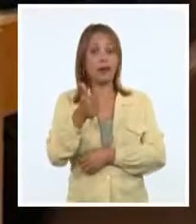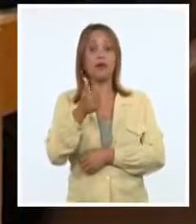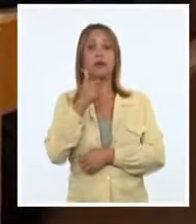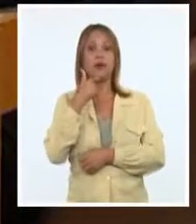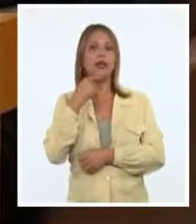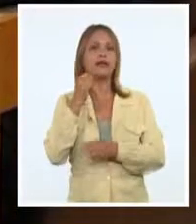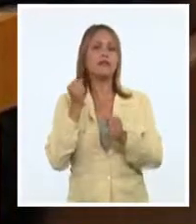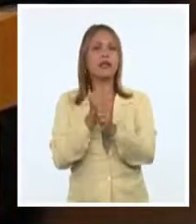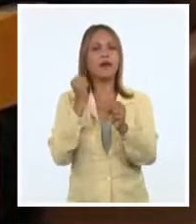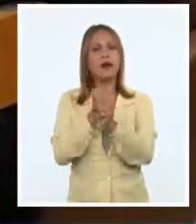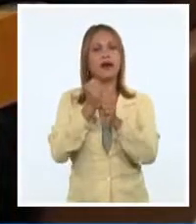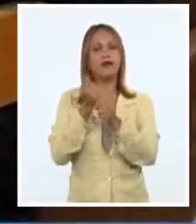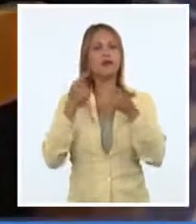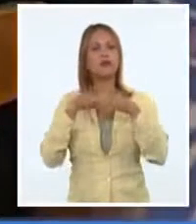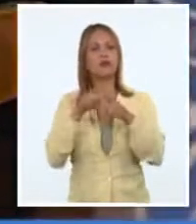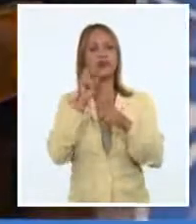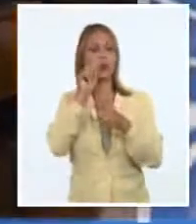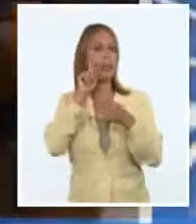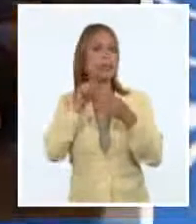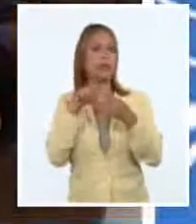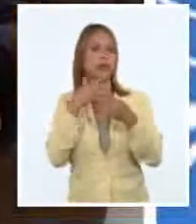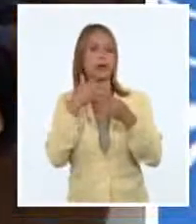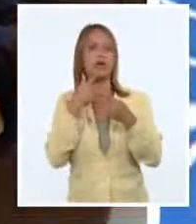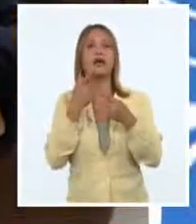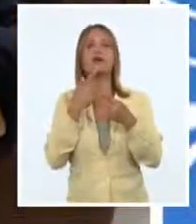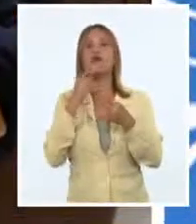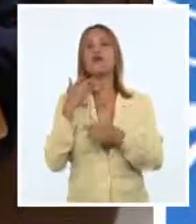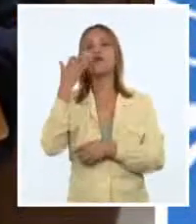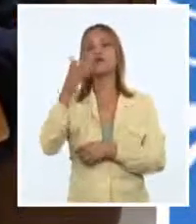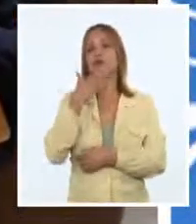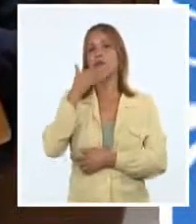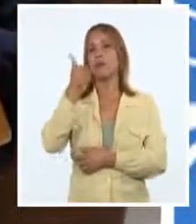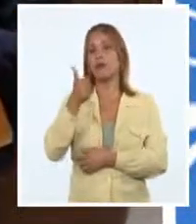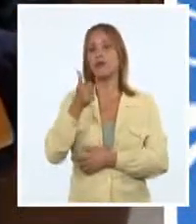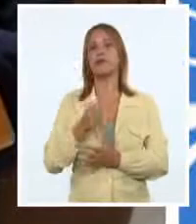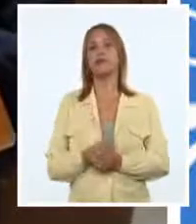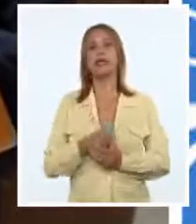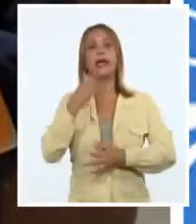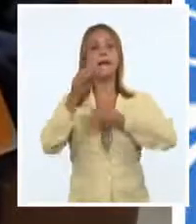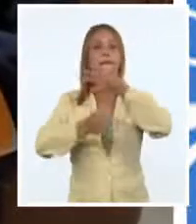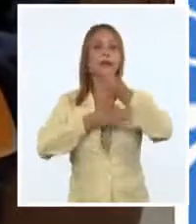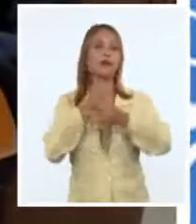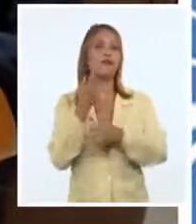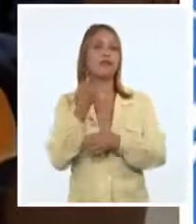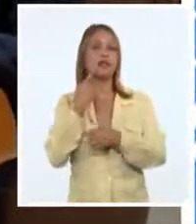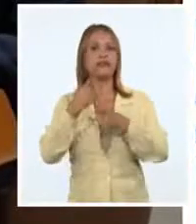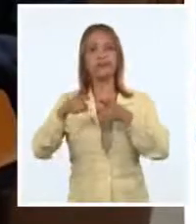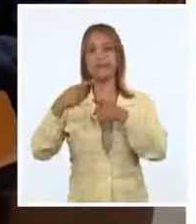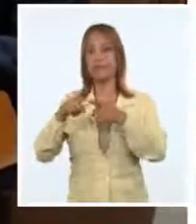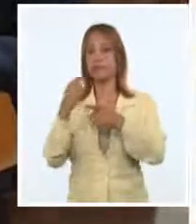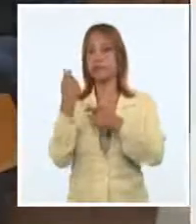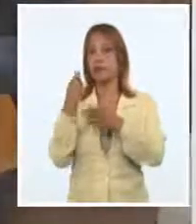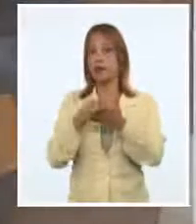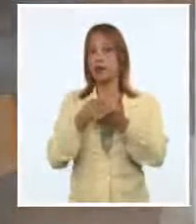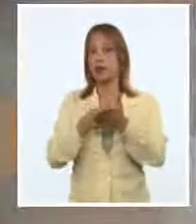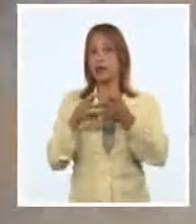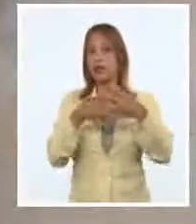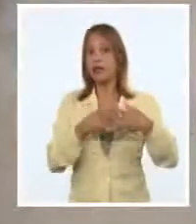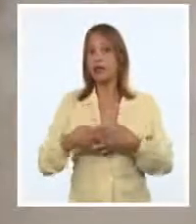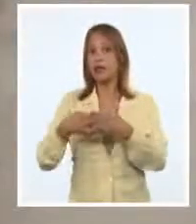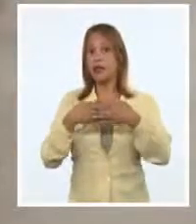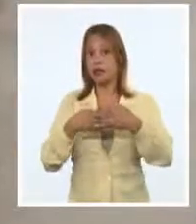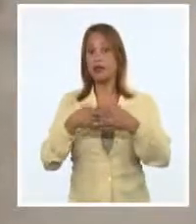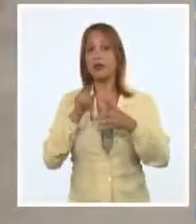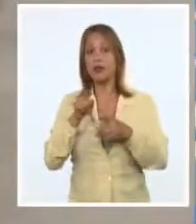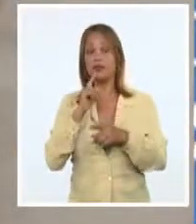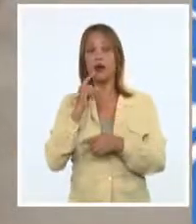trabajar juntos con el fin de lograr un futuro mejor y más sostenible, y añadió que la falta de recursos financieros de las Naciones Unidas en los